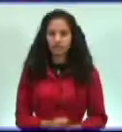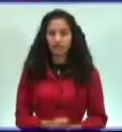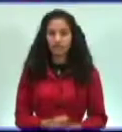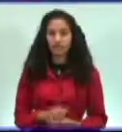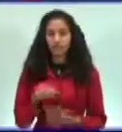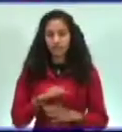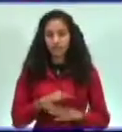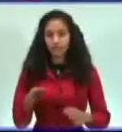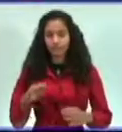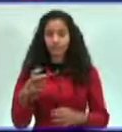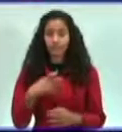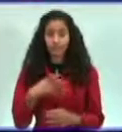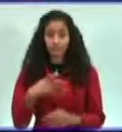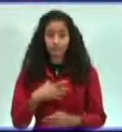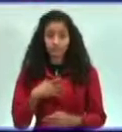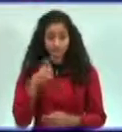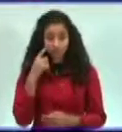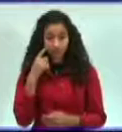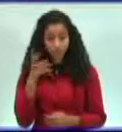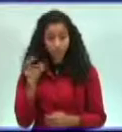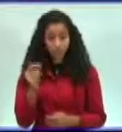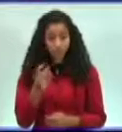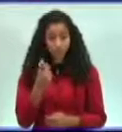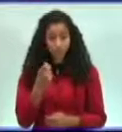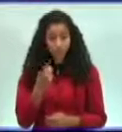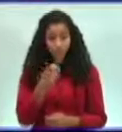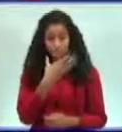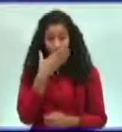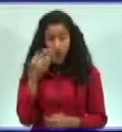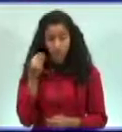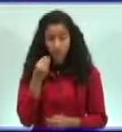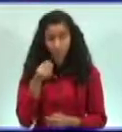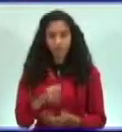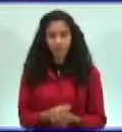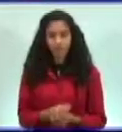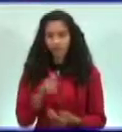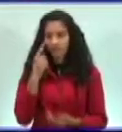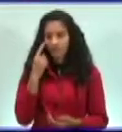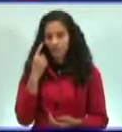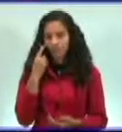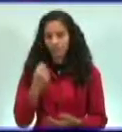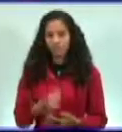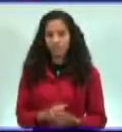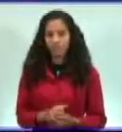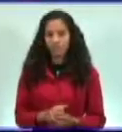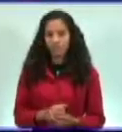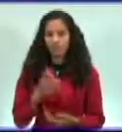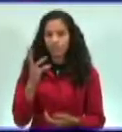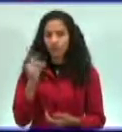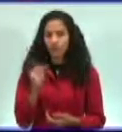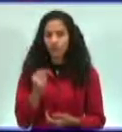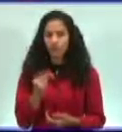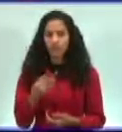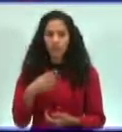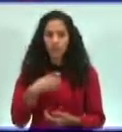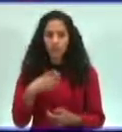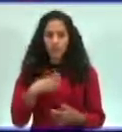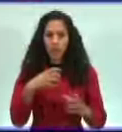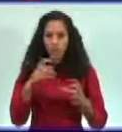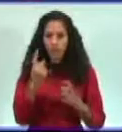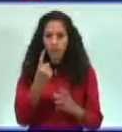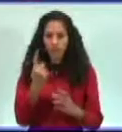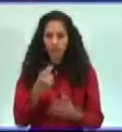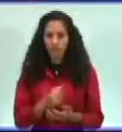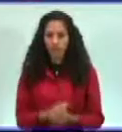¿Ya encontraron los números perdidos? Pues veamos, ¿cuántos rombos tenemos